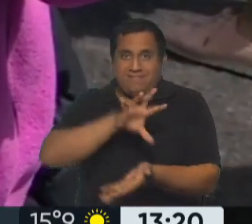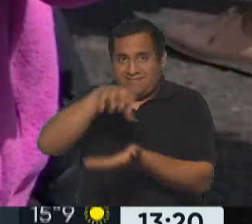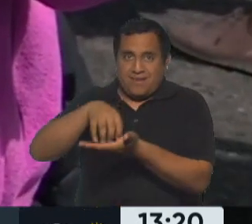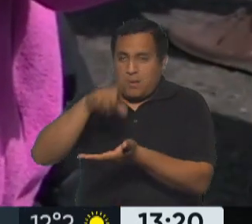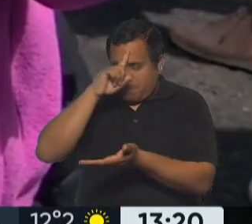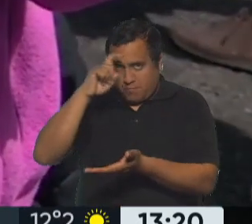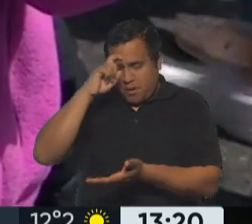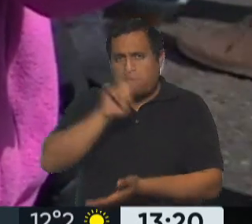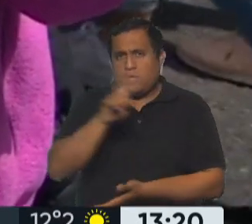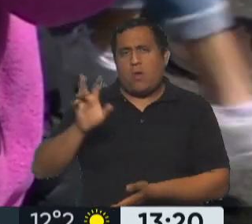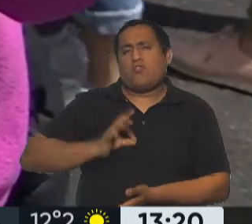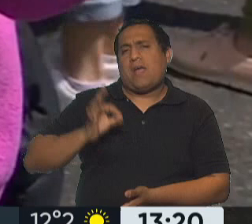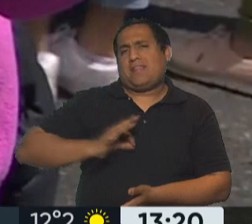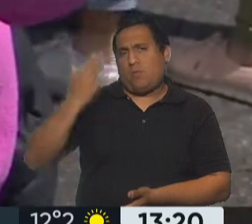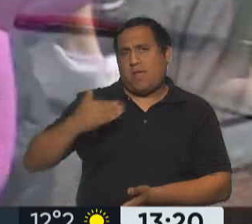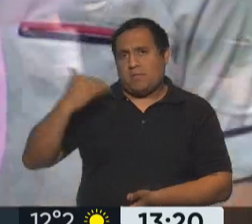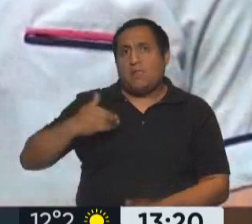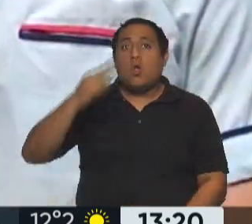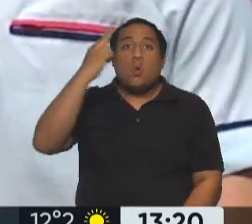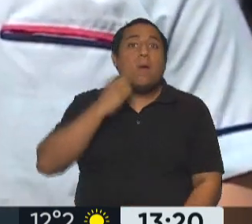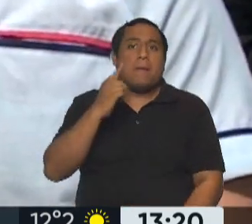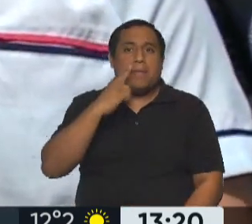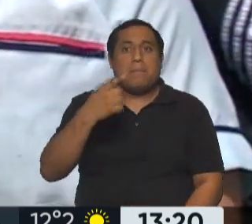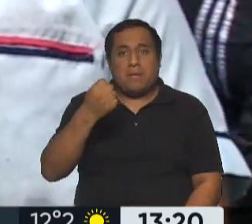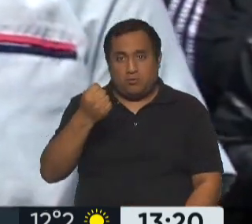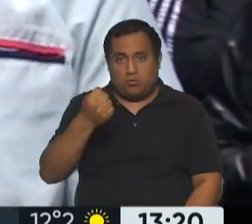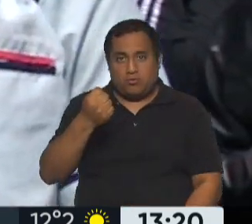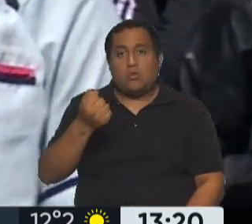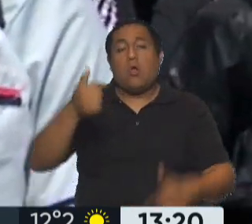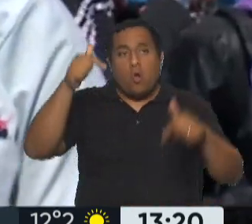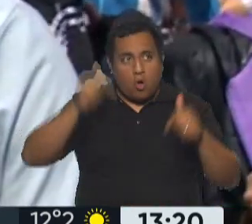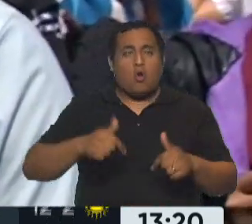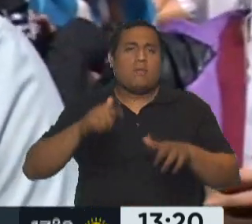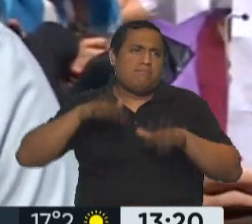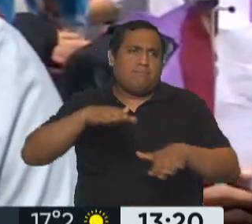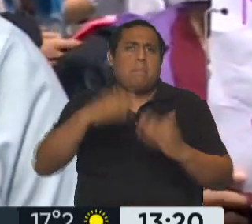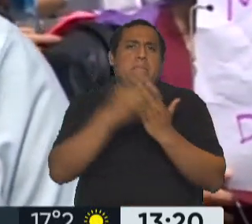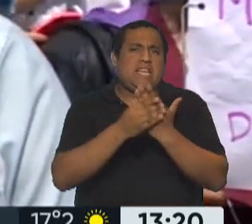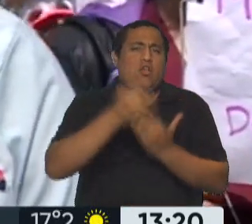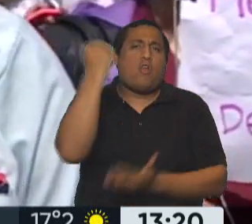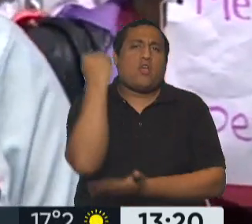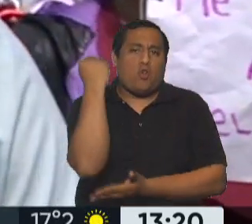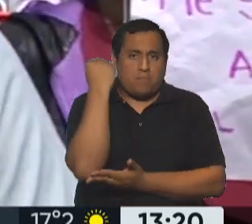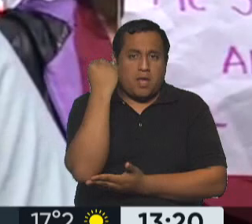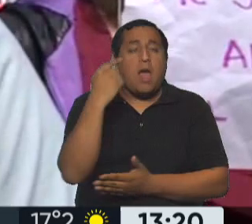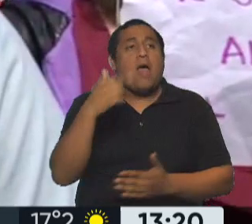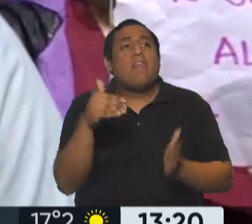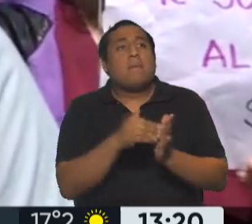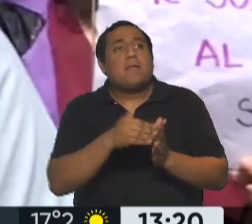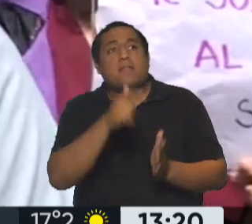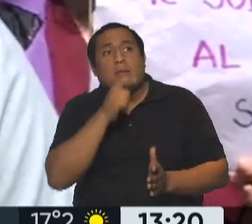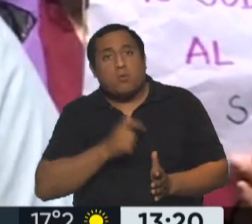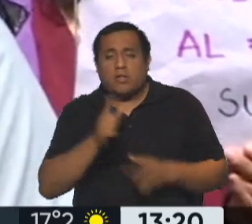años de antigüedad llega a ser de 9.000 pesos. Hoy estamos movilizando al Ministerio de Hacienda. Depende de la respuesta que tengamos, continuaremos nuestro plan de